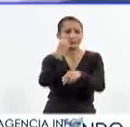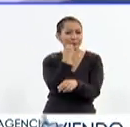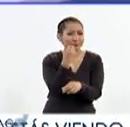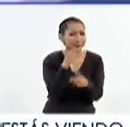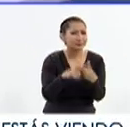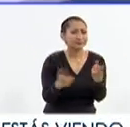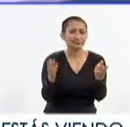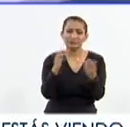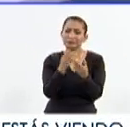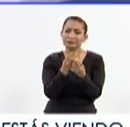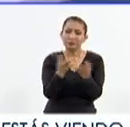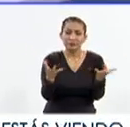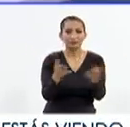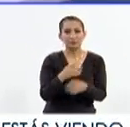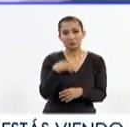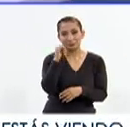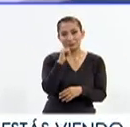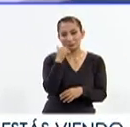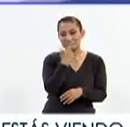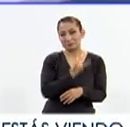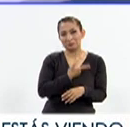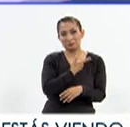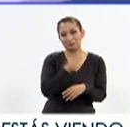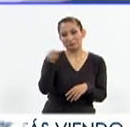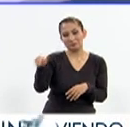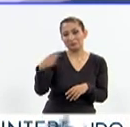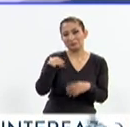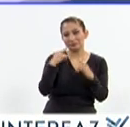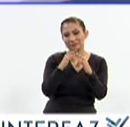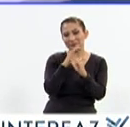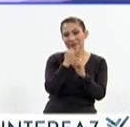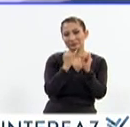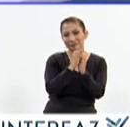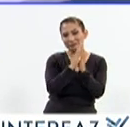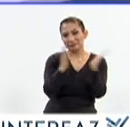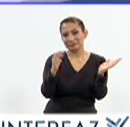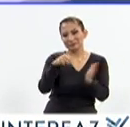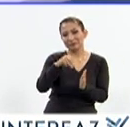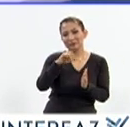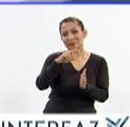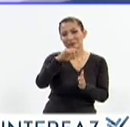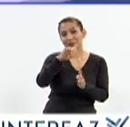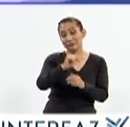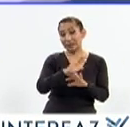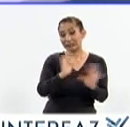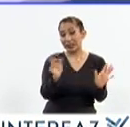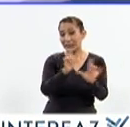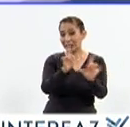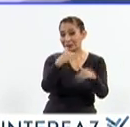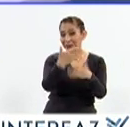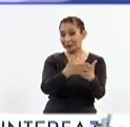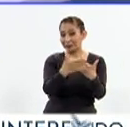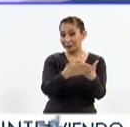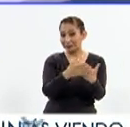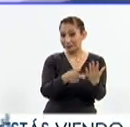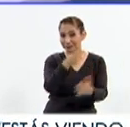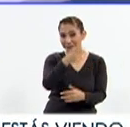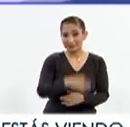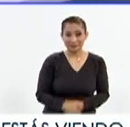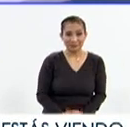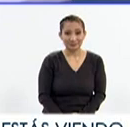gastronómica, culinaria, etcétera. Entonces, siempre es un deleite tener a la Feria Internacional del Libro de Minería. Ya estamos listos para la próxima